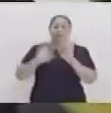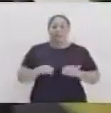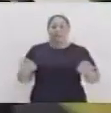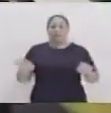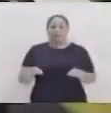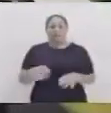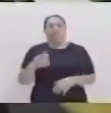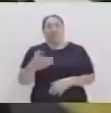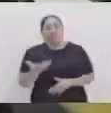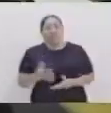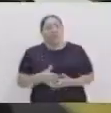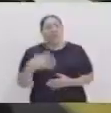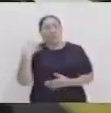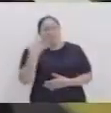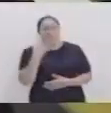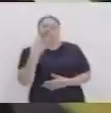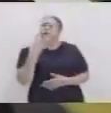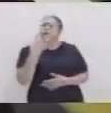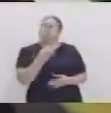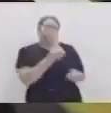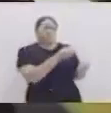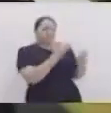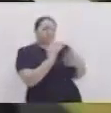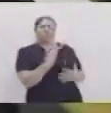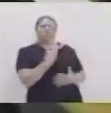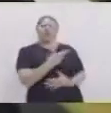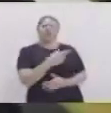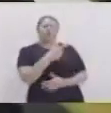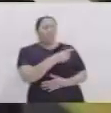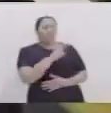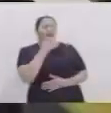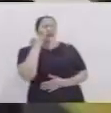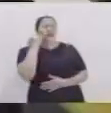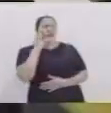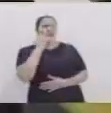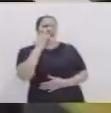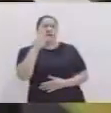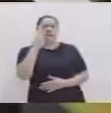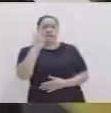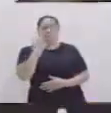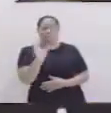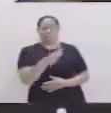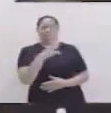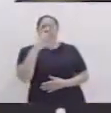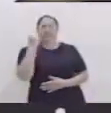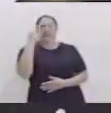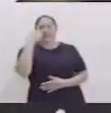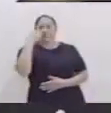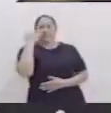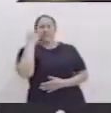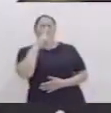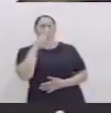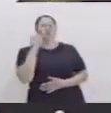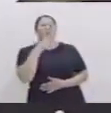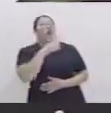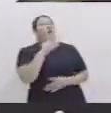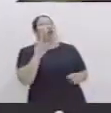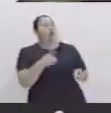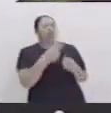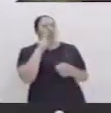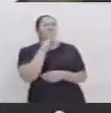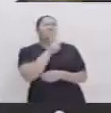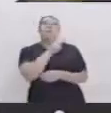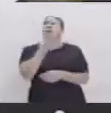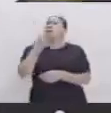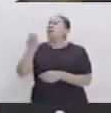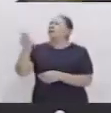empezar, qué bonito eso que nos contaba de Ricardo Castillo, de que él como que escribía su música inspirado en su entorno. Entonces eso nos